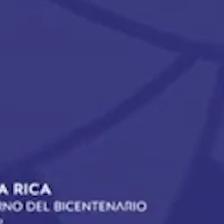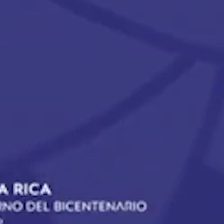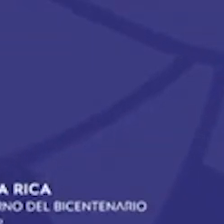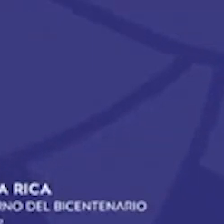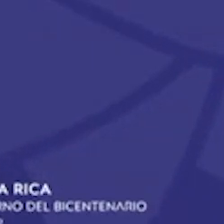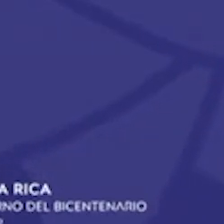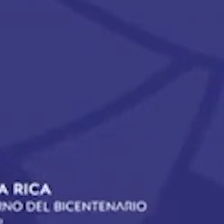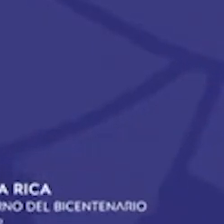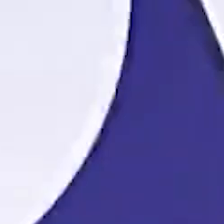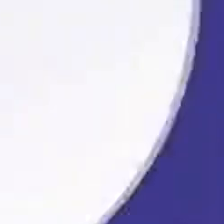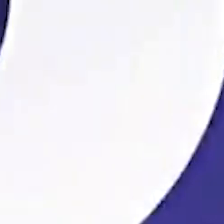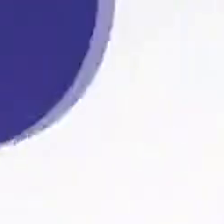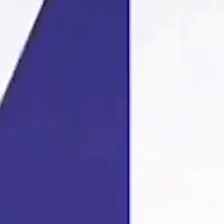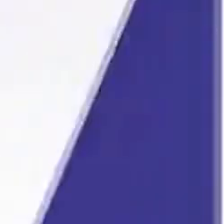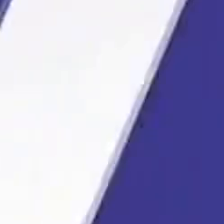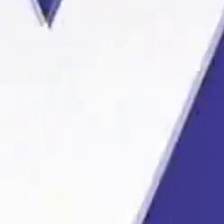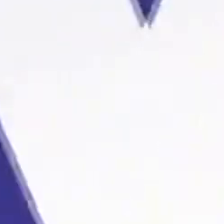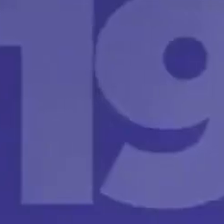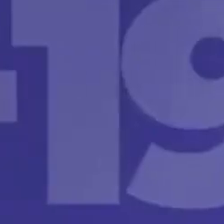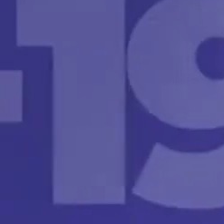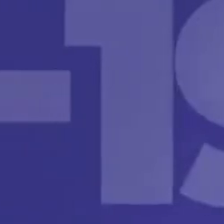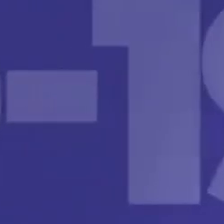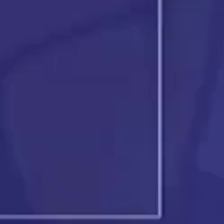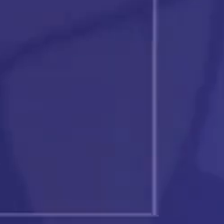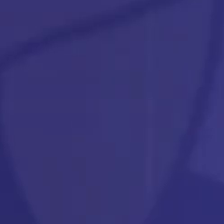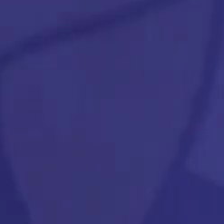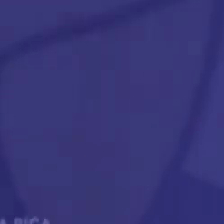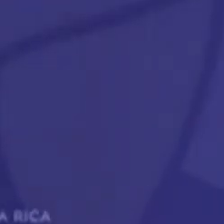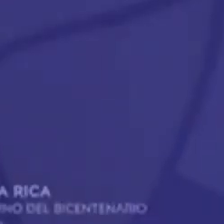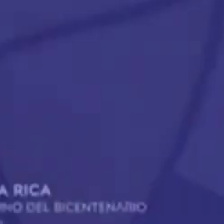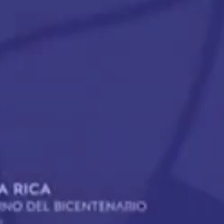No. Hasta donde yo se me imagino.